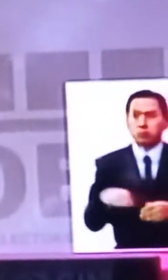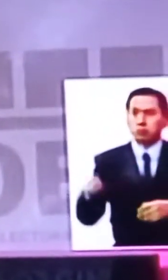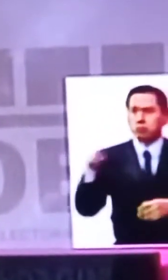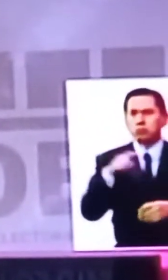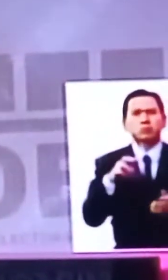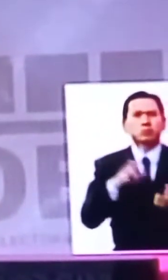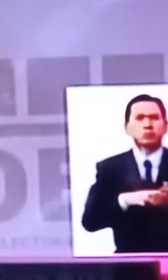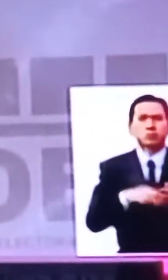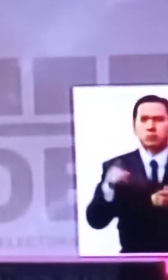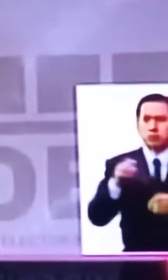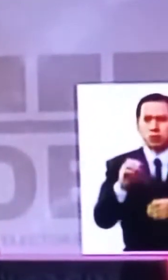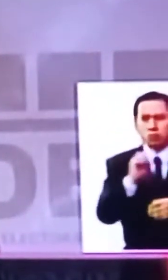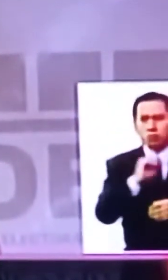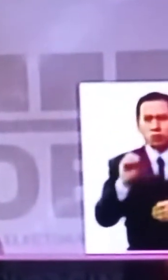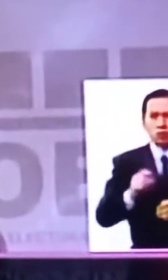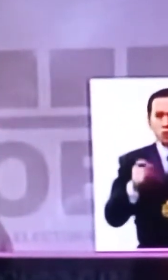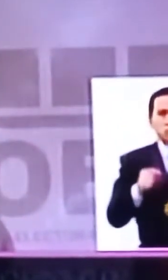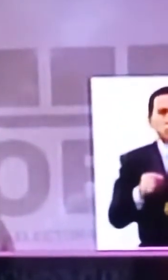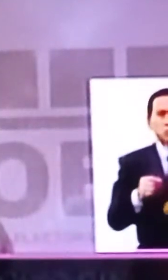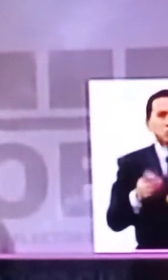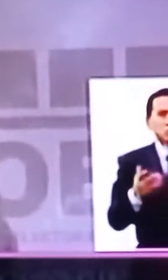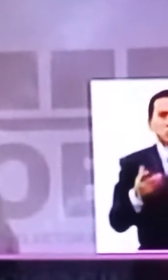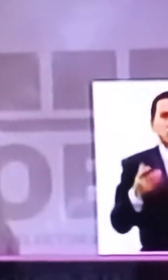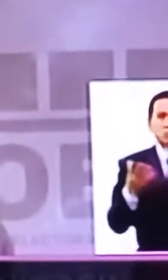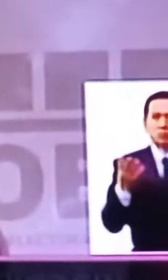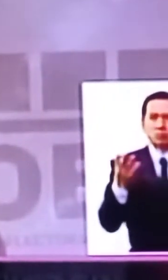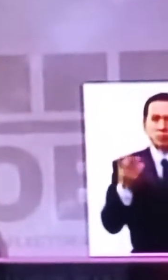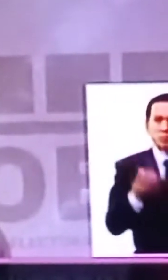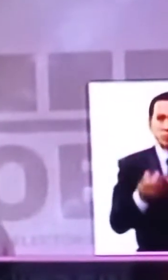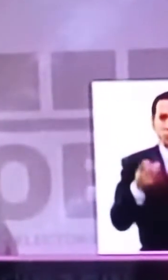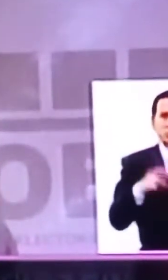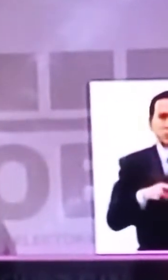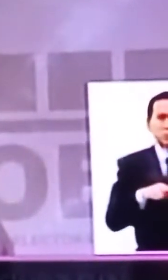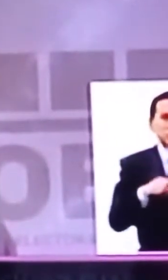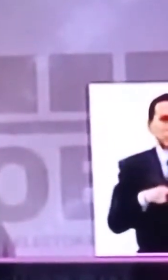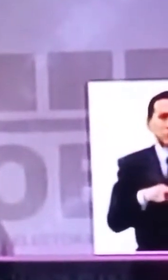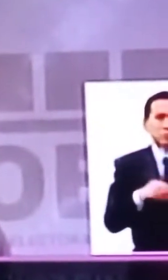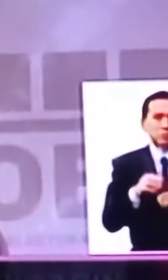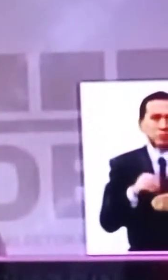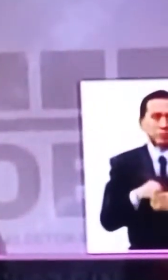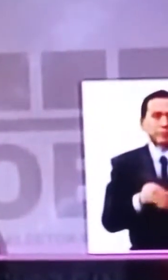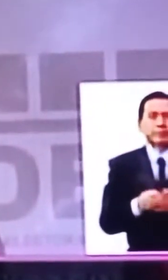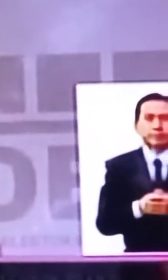un porcentaje que es definitivamente marginal.